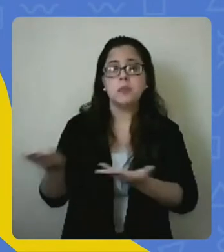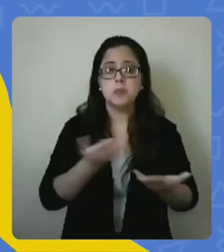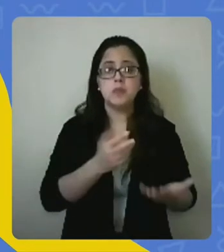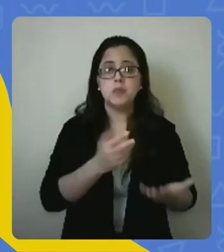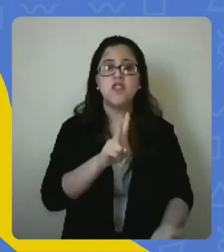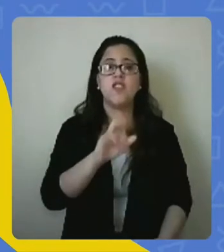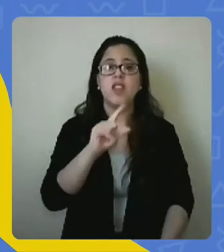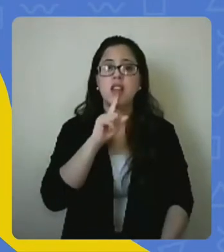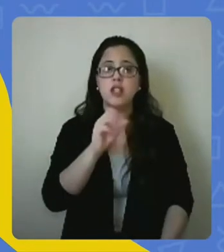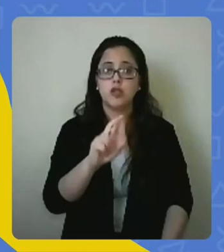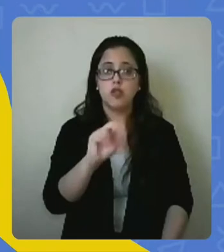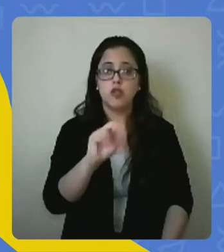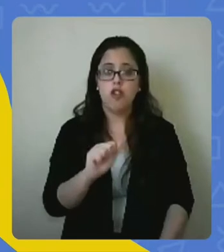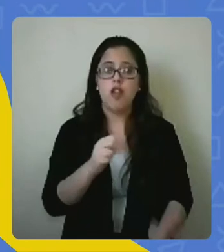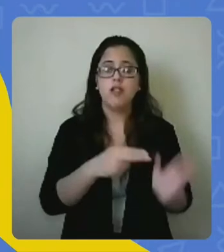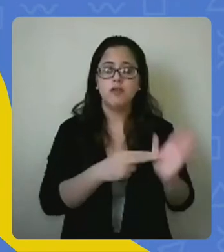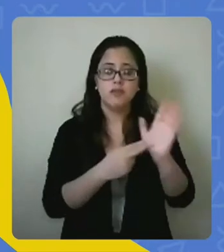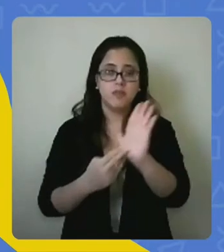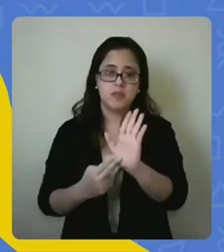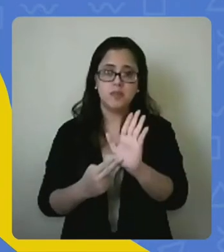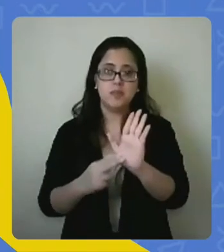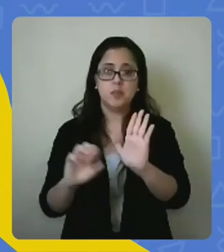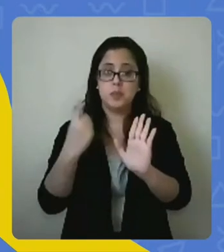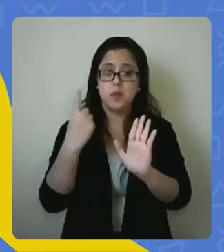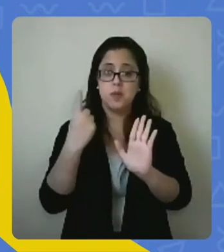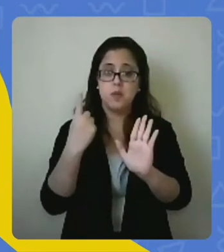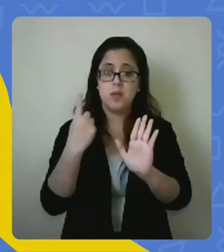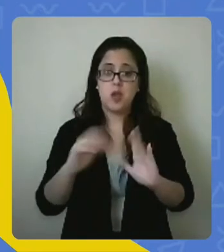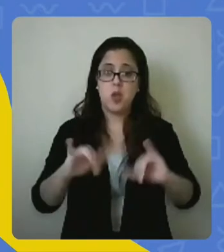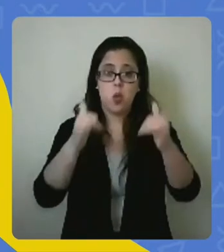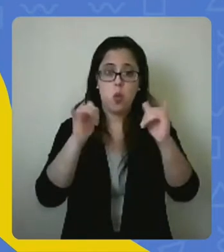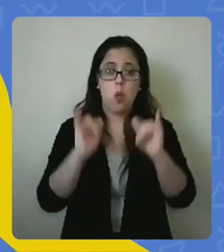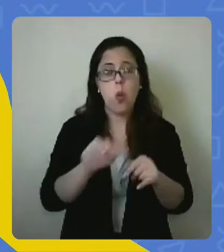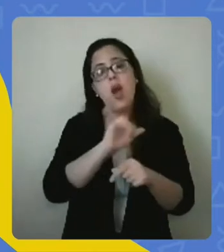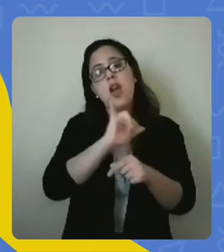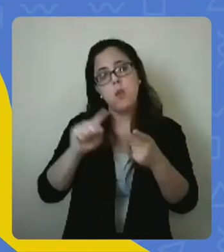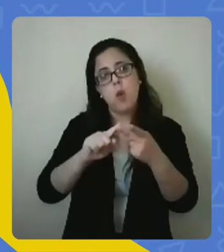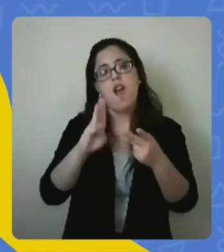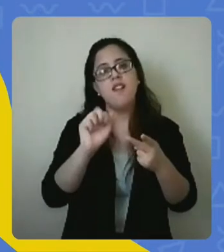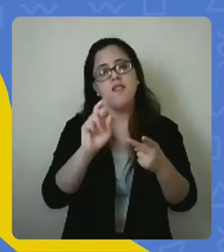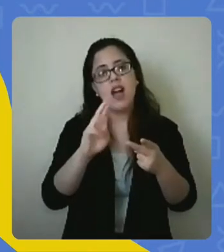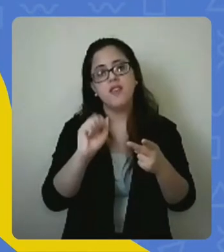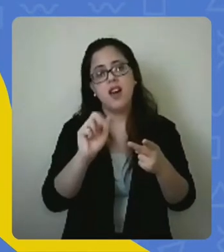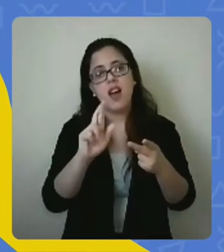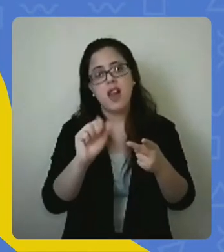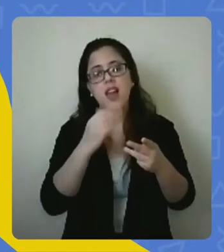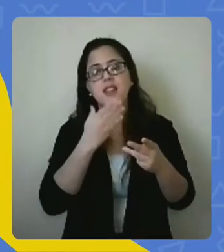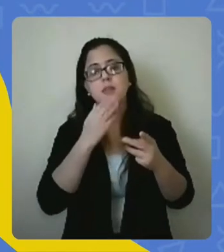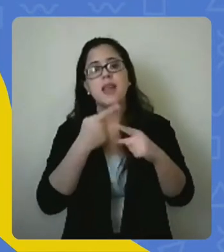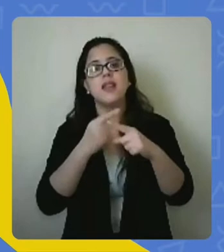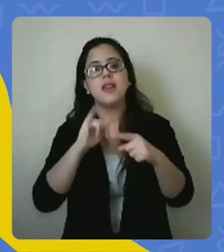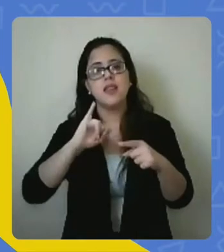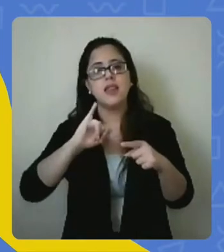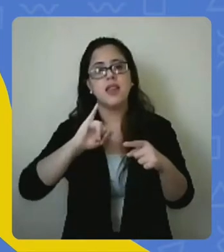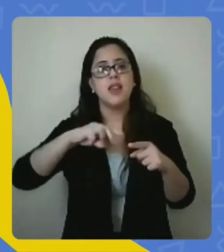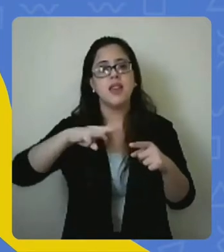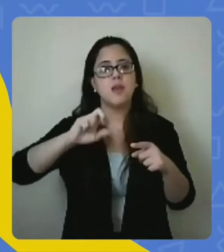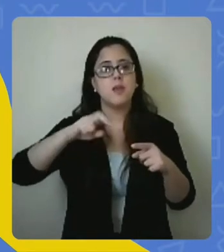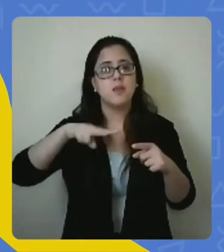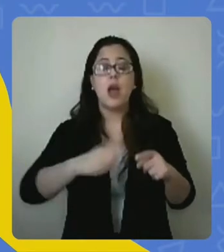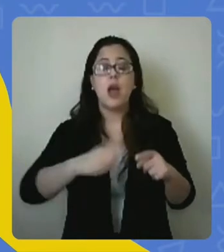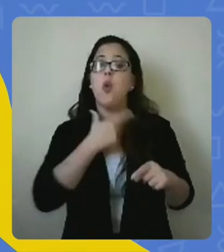va a mostrar el primero de nuestros juegos y después Bárbara y Jimena con los otros. Un gran gusto y esperamos